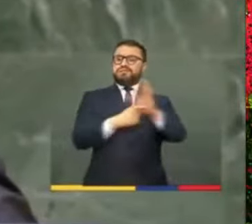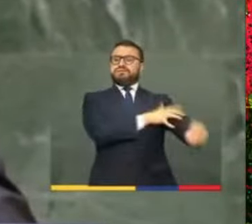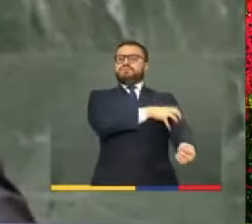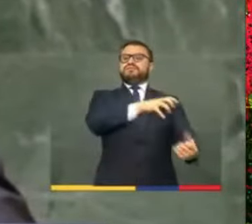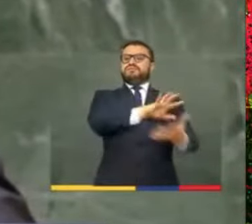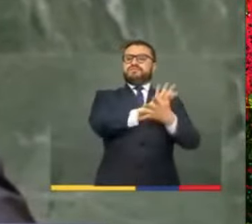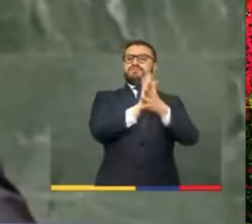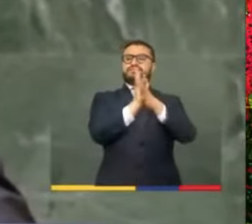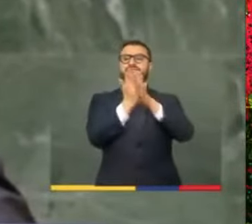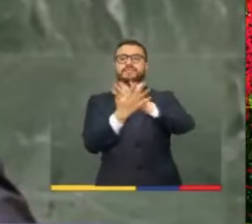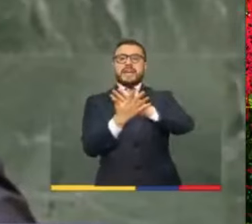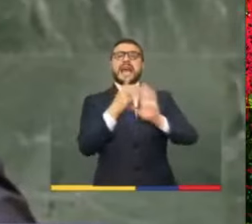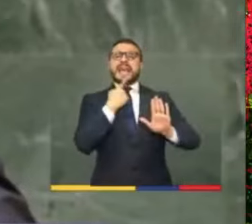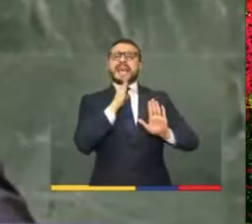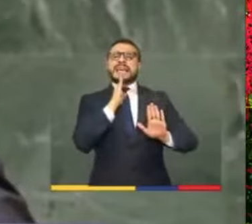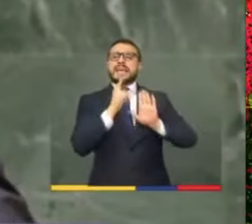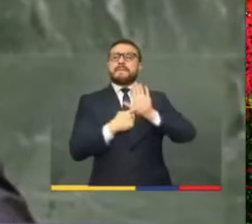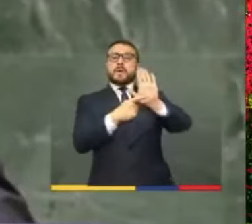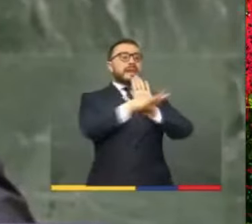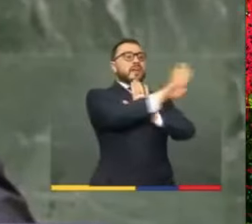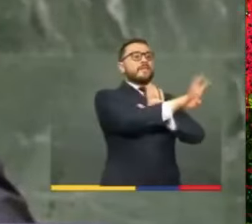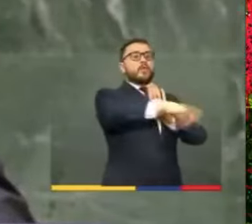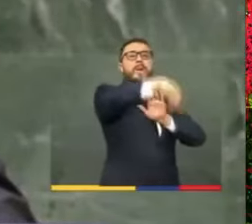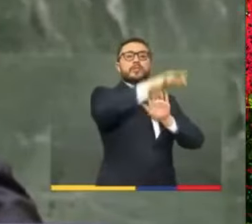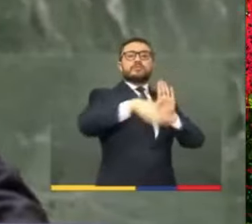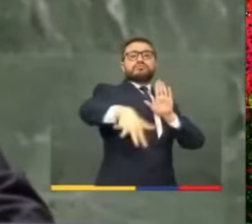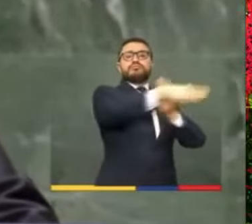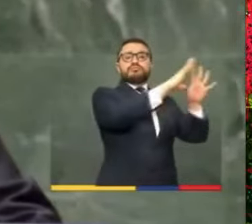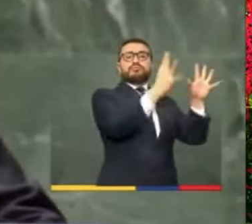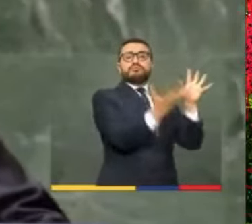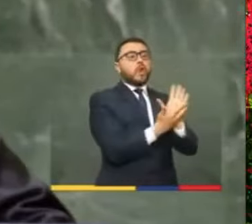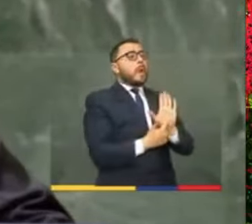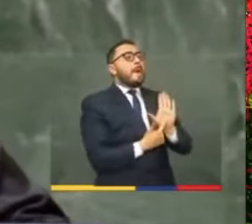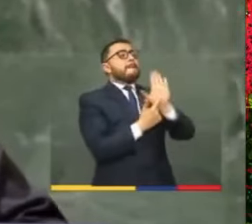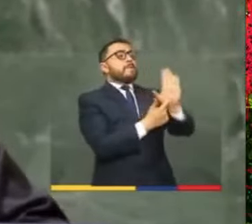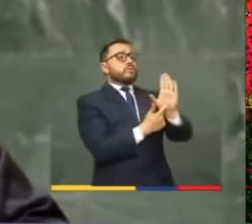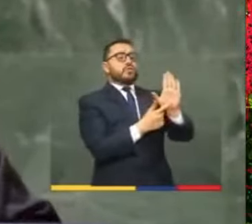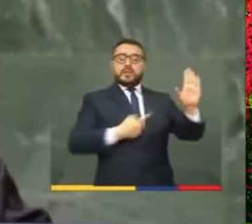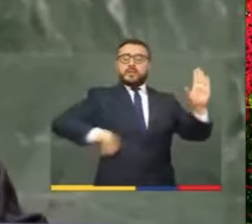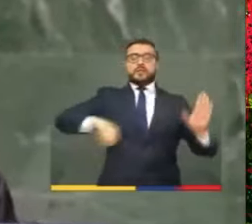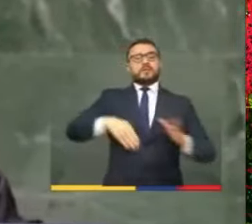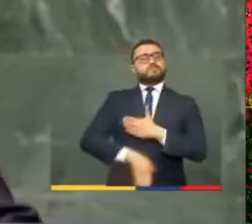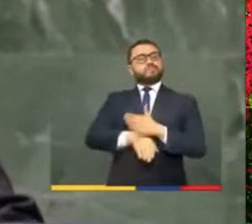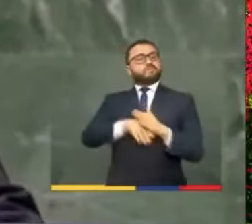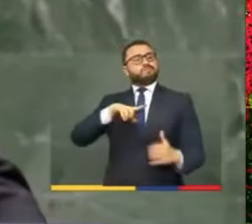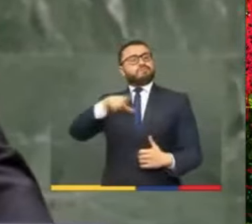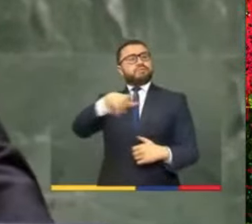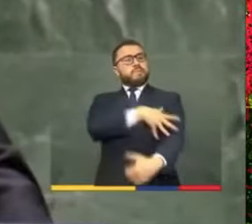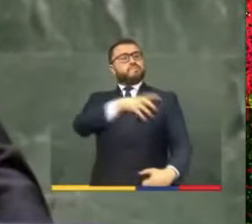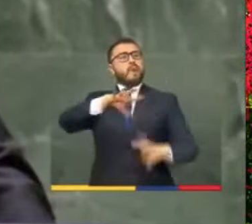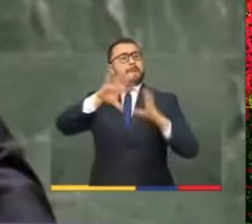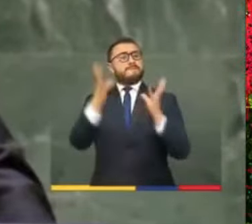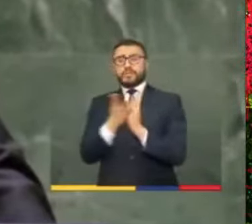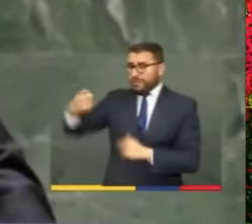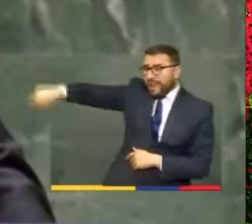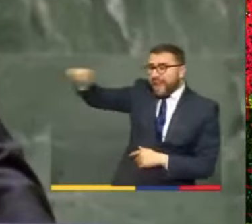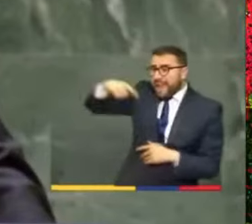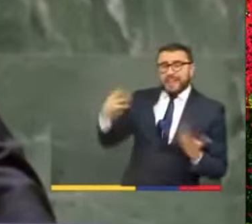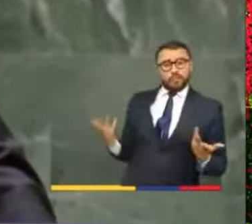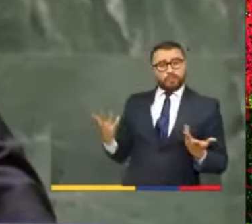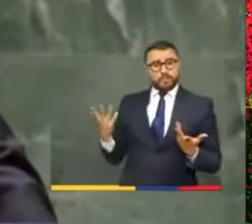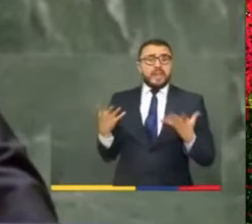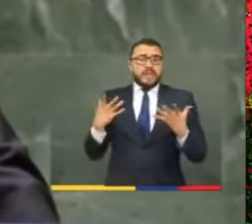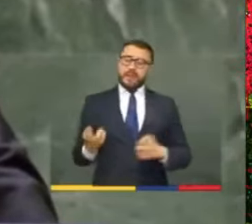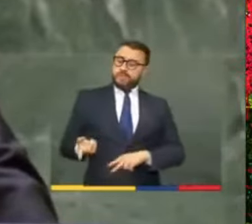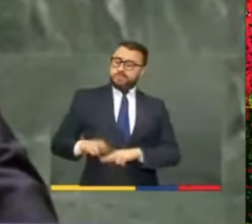al 99% restante de la humanidad para que los dejen seguir dirigiendo el poder del mundo y apropiándose y